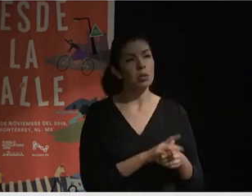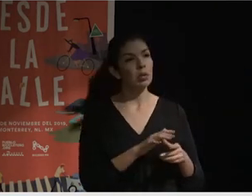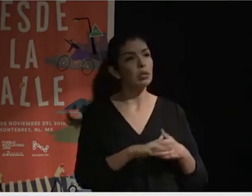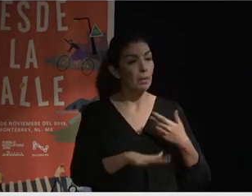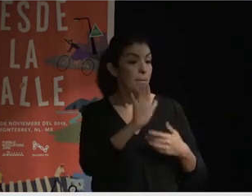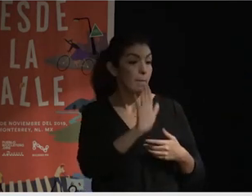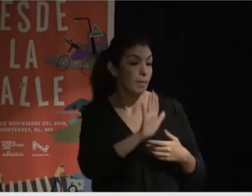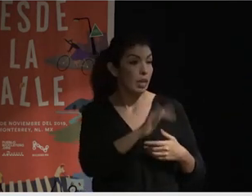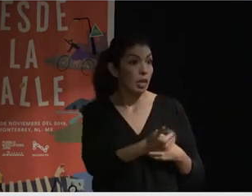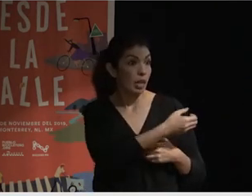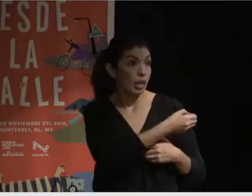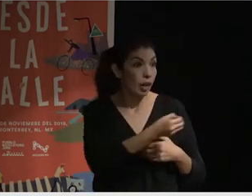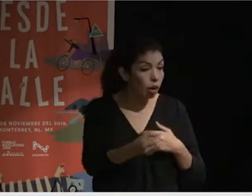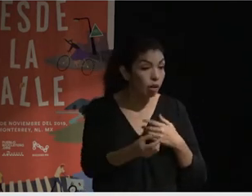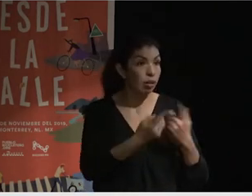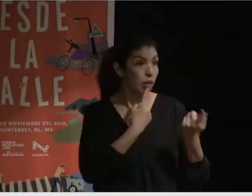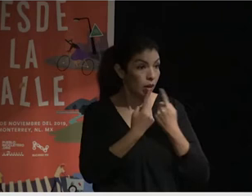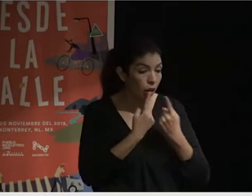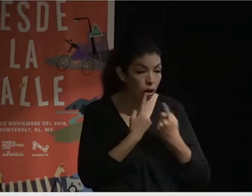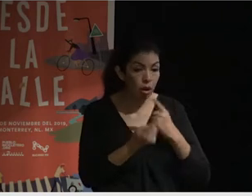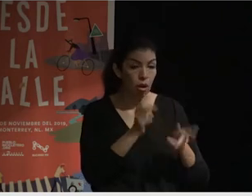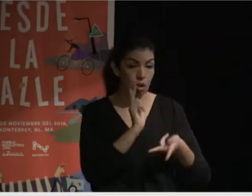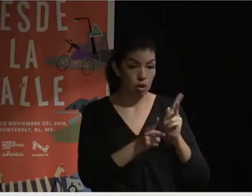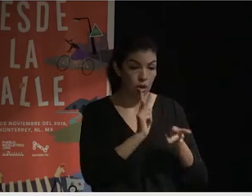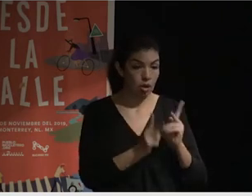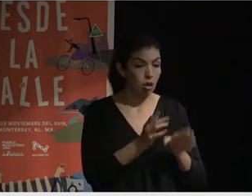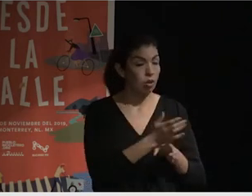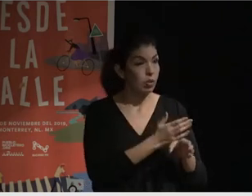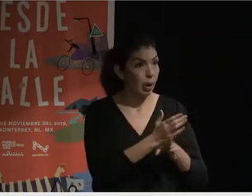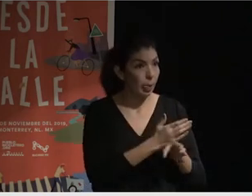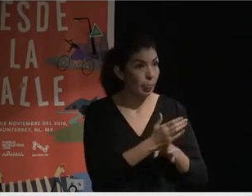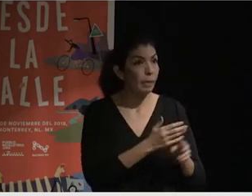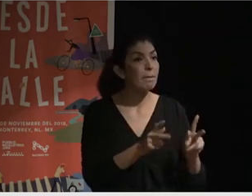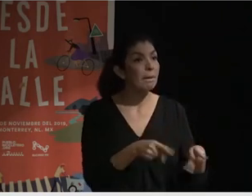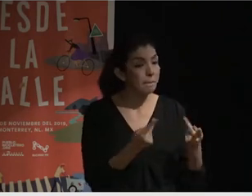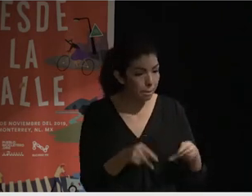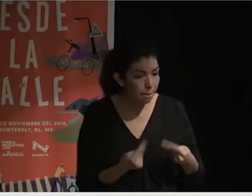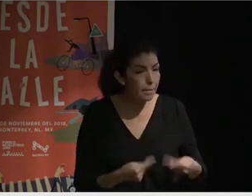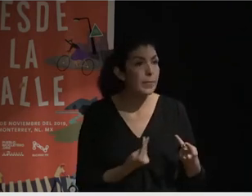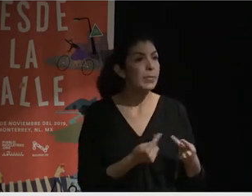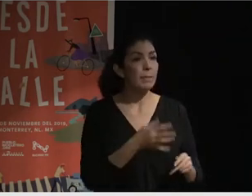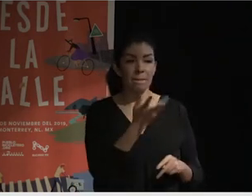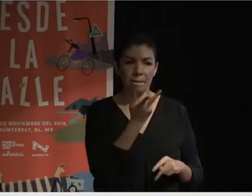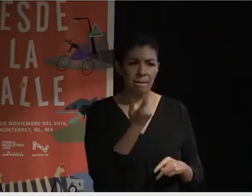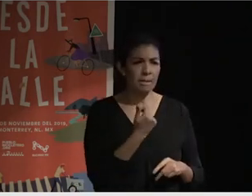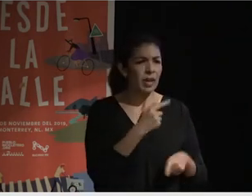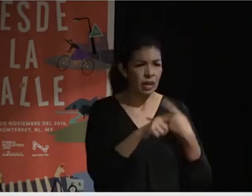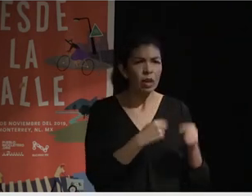y de verdad orgánicamente alguien, un vecino dijo, voy a empezar a dar un taller, otro vecino dijo, yo también voy a dar otro